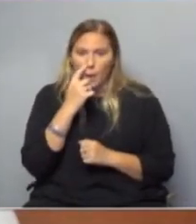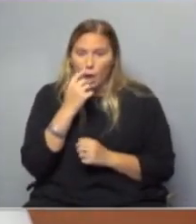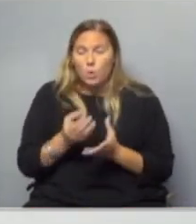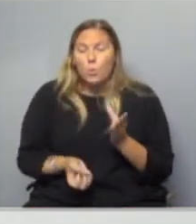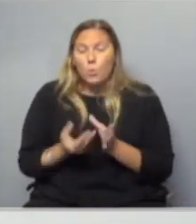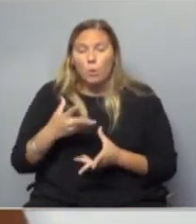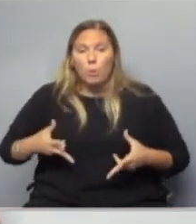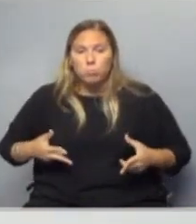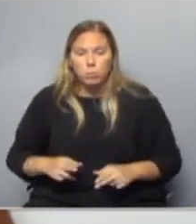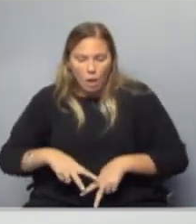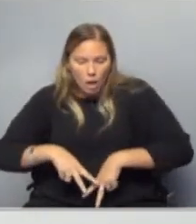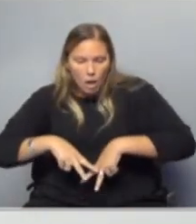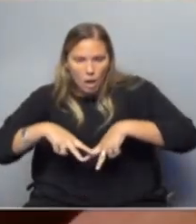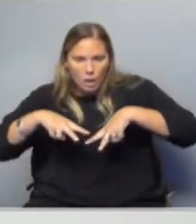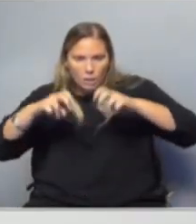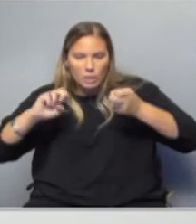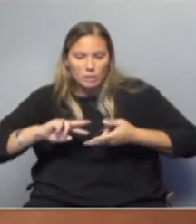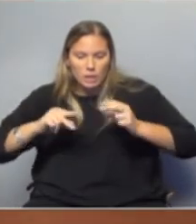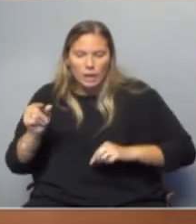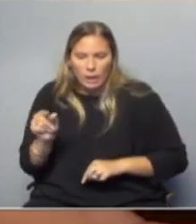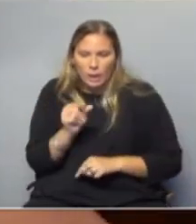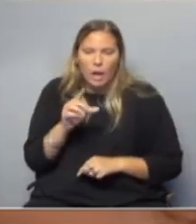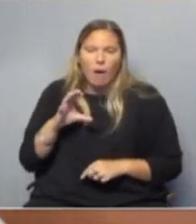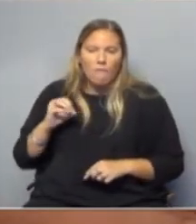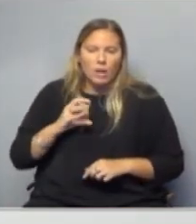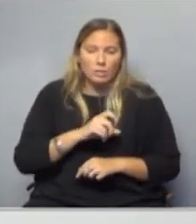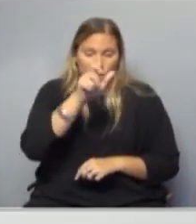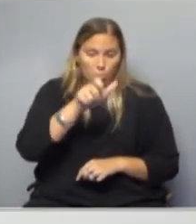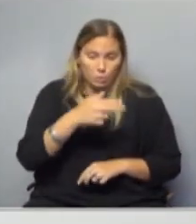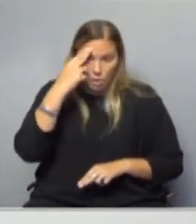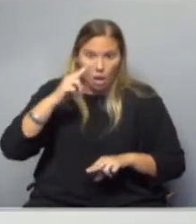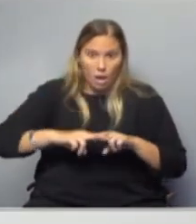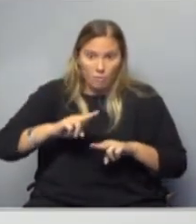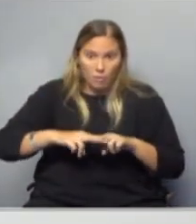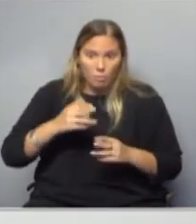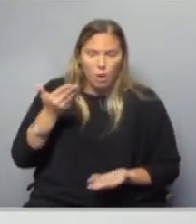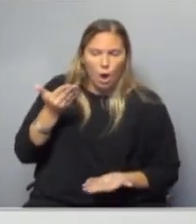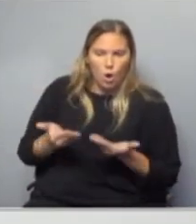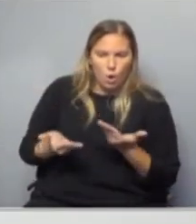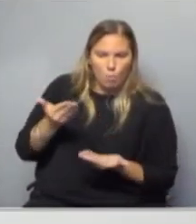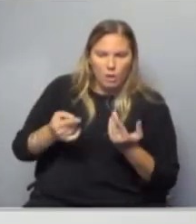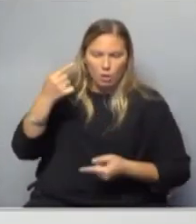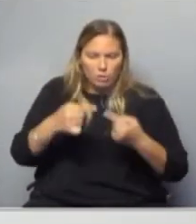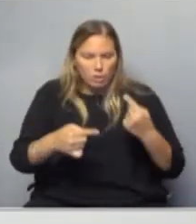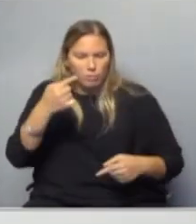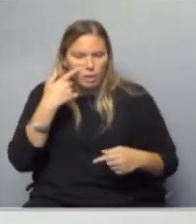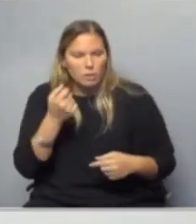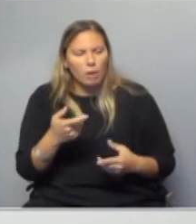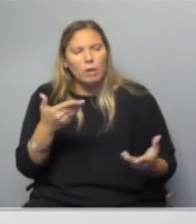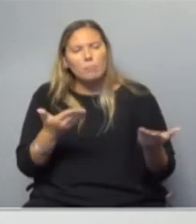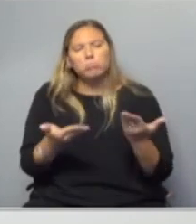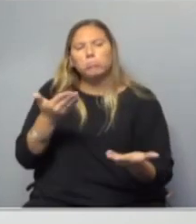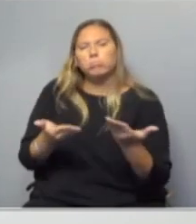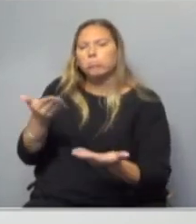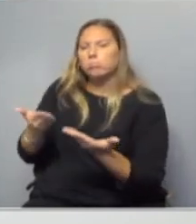método se basa en analizar material genético de la bacteria del paciente y compararlo con el genoma de las diferentes variantes de bacterias para